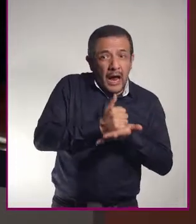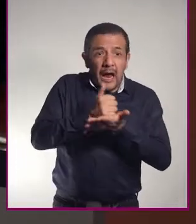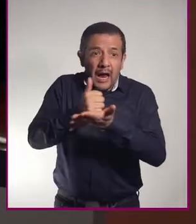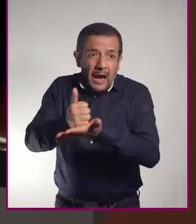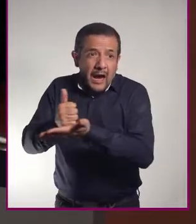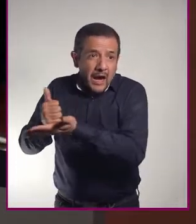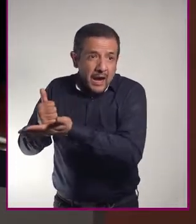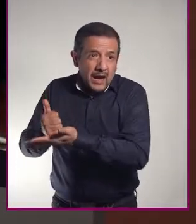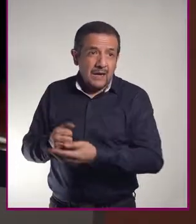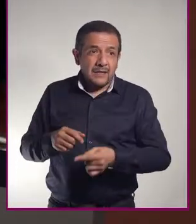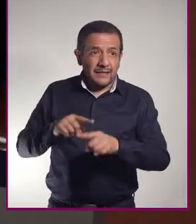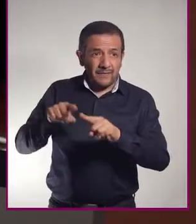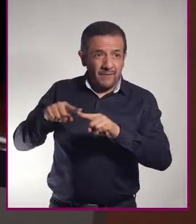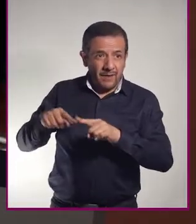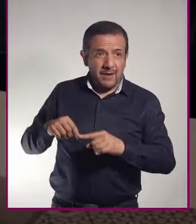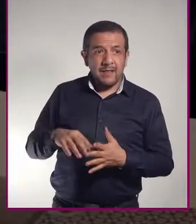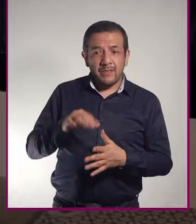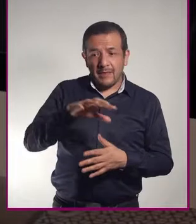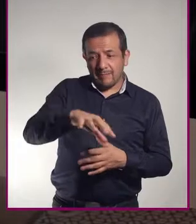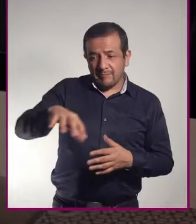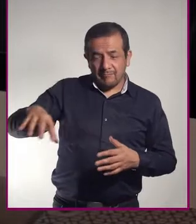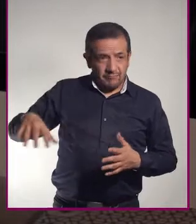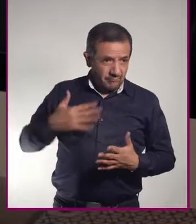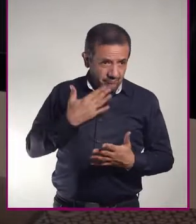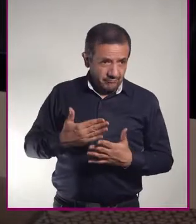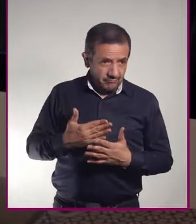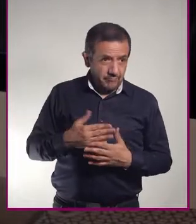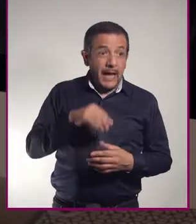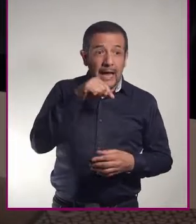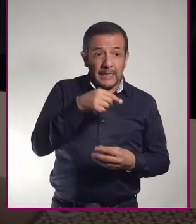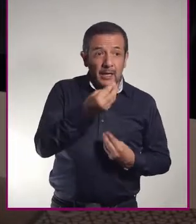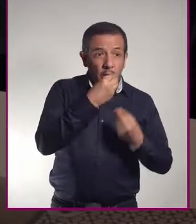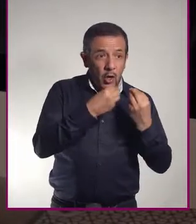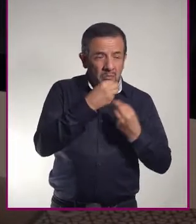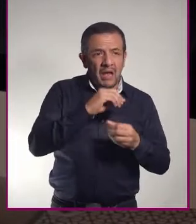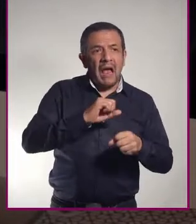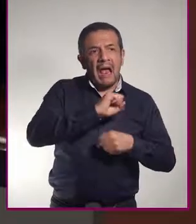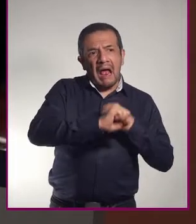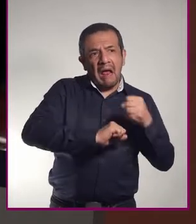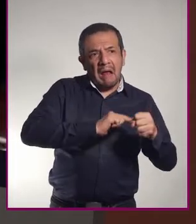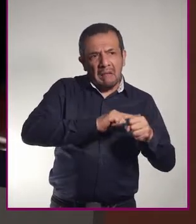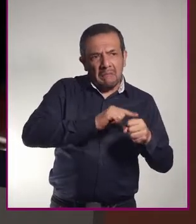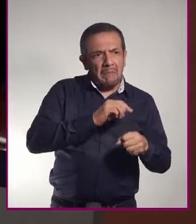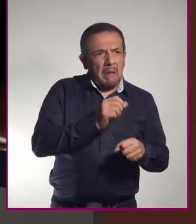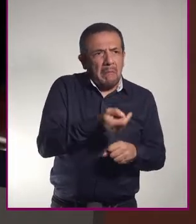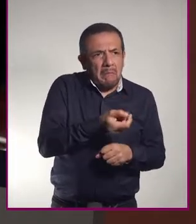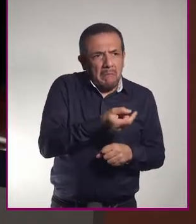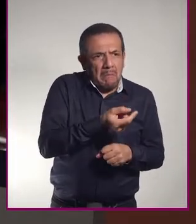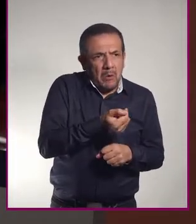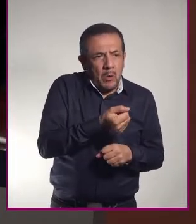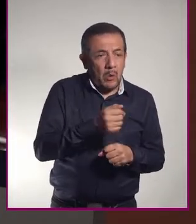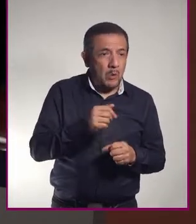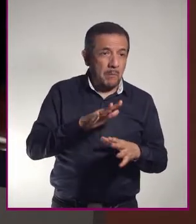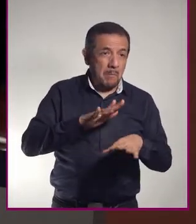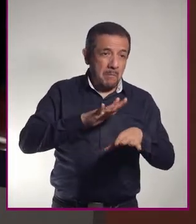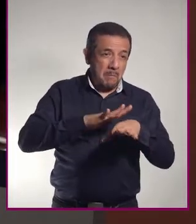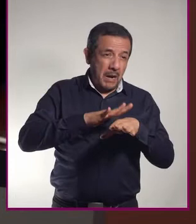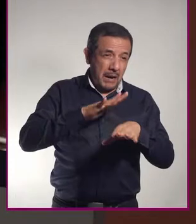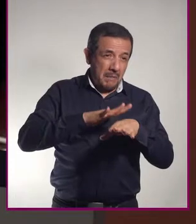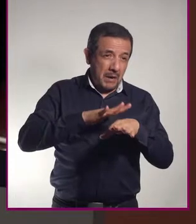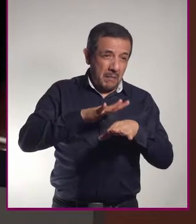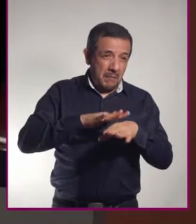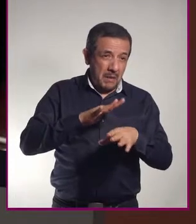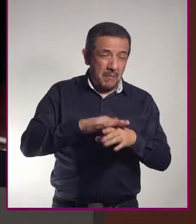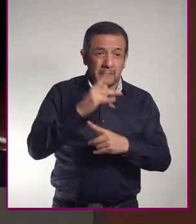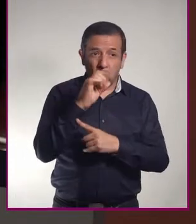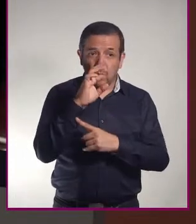resto de las civilizaciones. Se consumía pocos animales. De hecho, la gran mayoría de la proteína se obtenía de